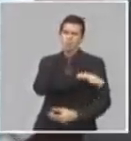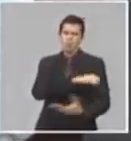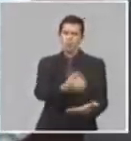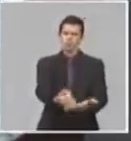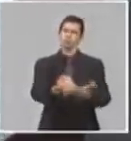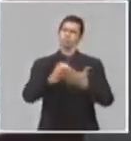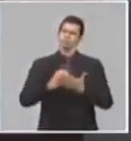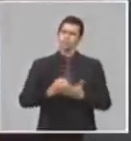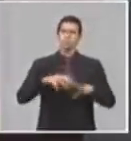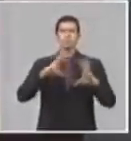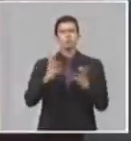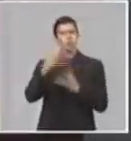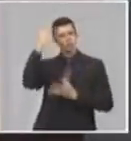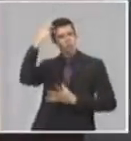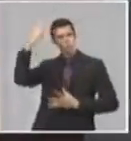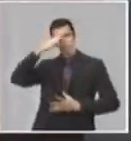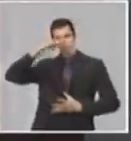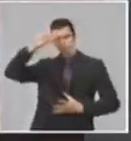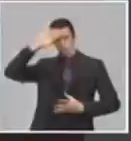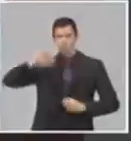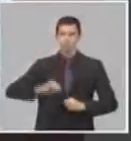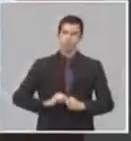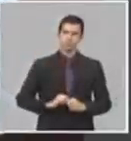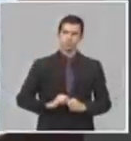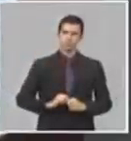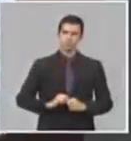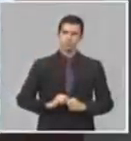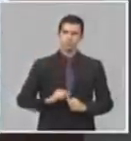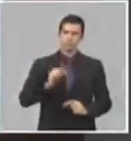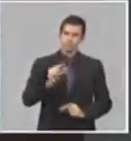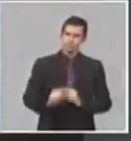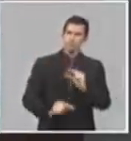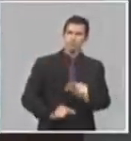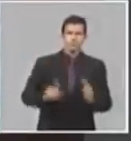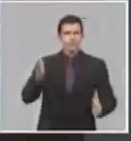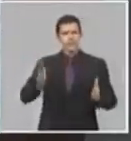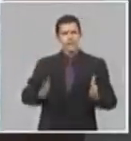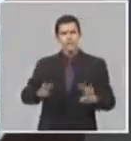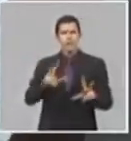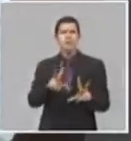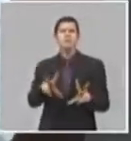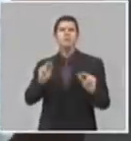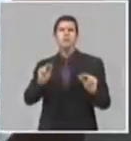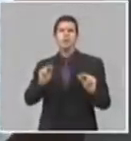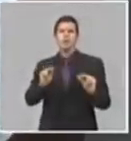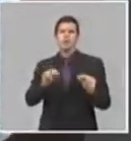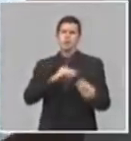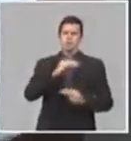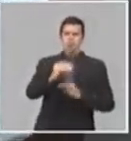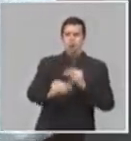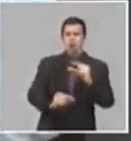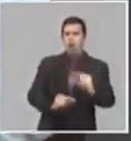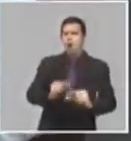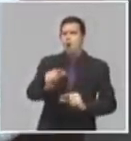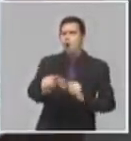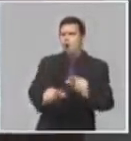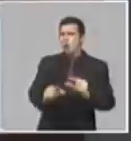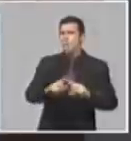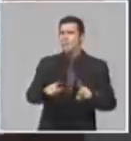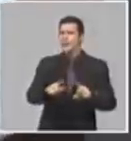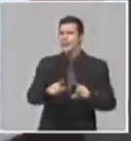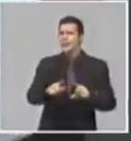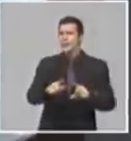social de cuanto apliquemos. Las transformaciones de esta etapa se implementarán gradual, pero avanzando en